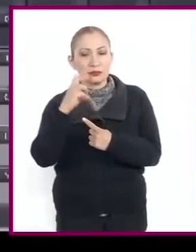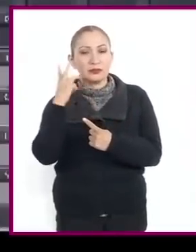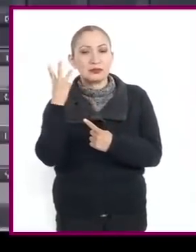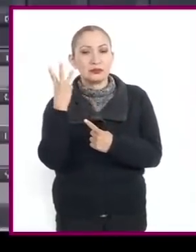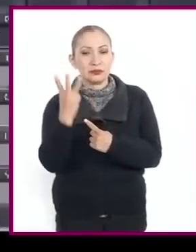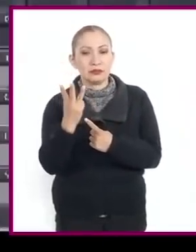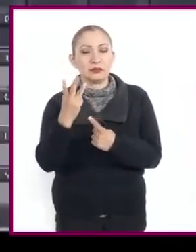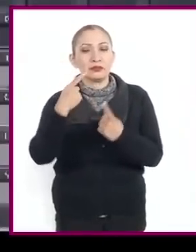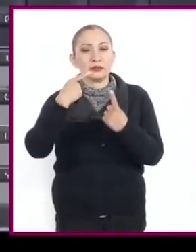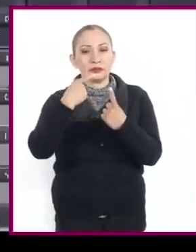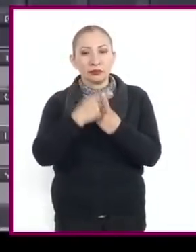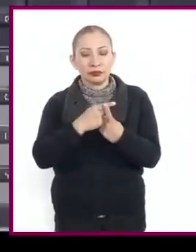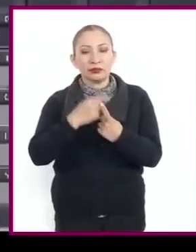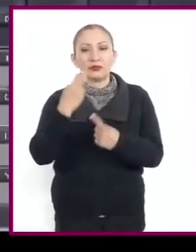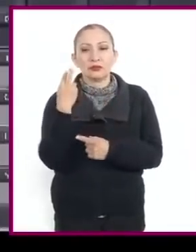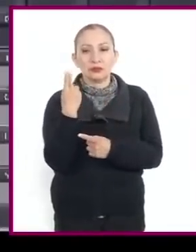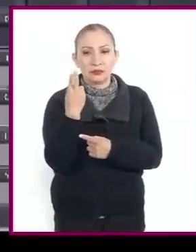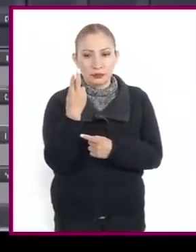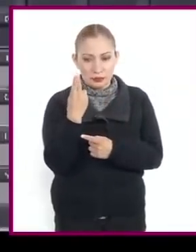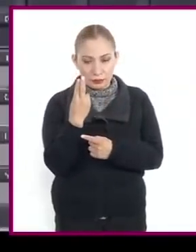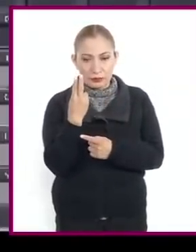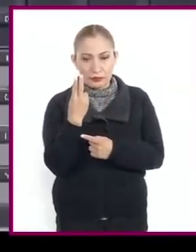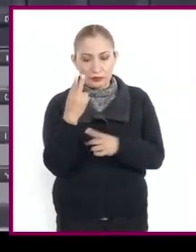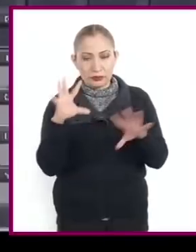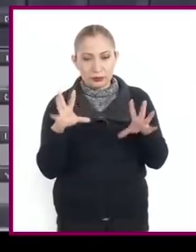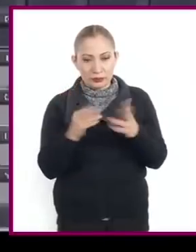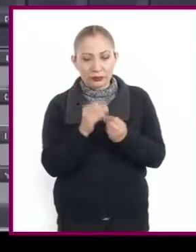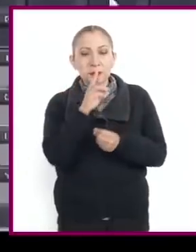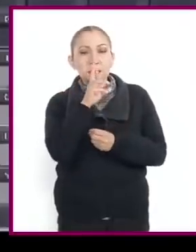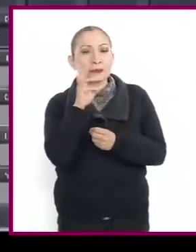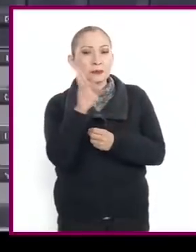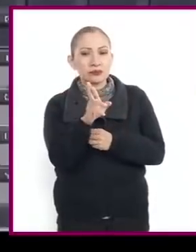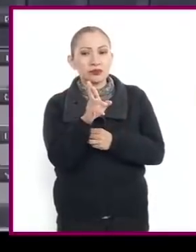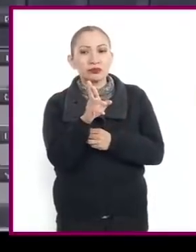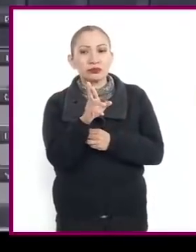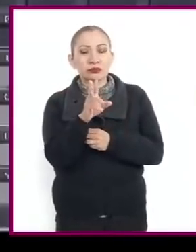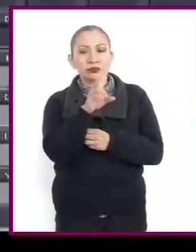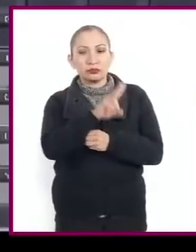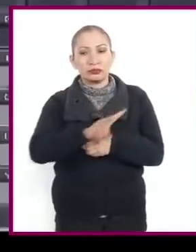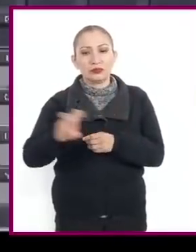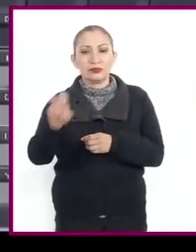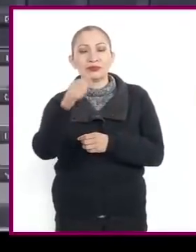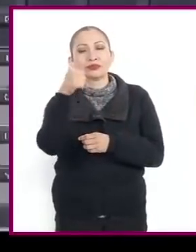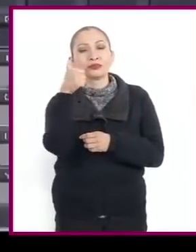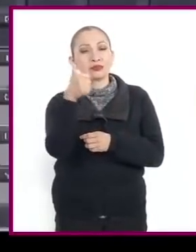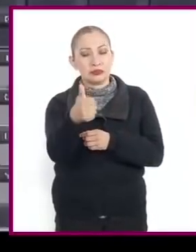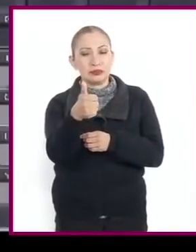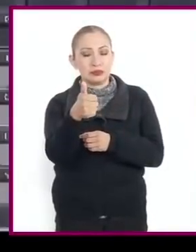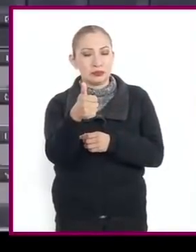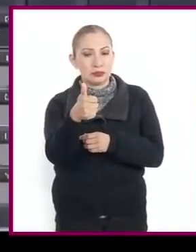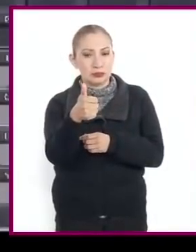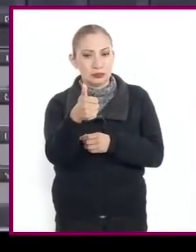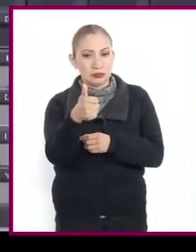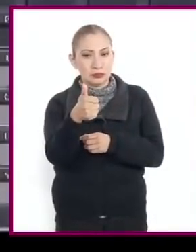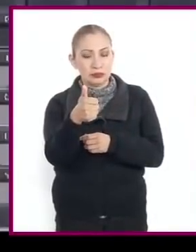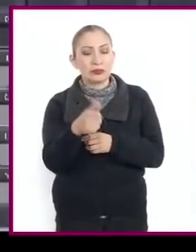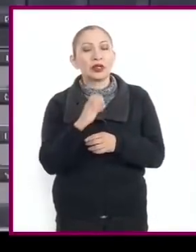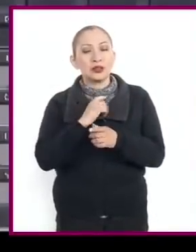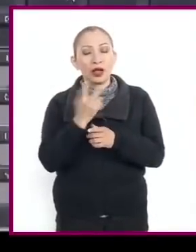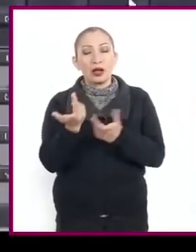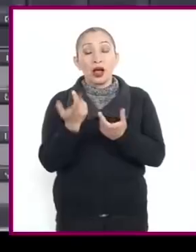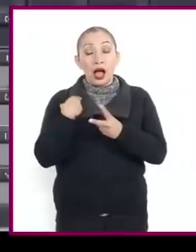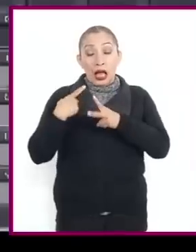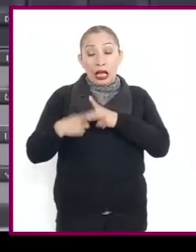más 33 más 25. Y a ver, ¿eso qué nos da? La suma de todo eso nos da 206. Ahora